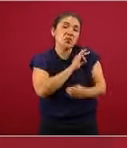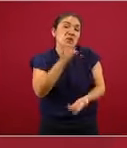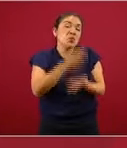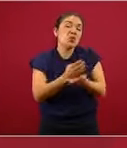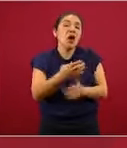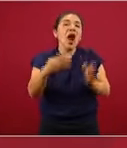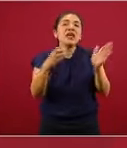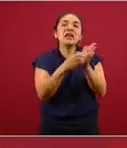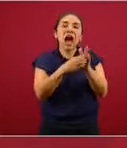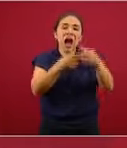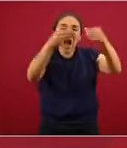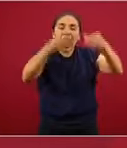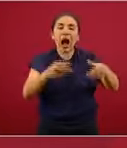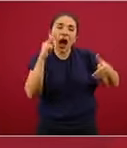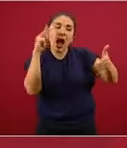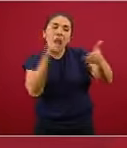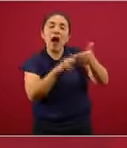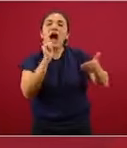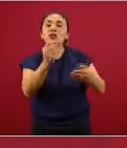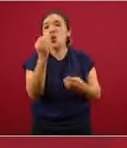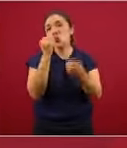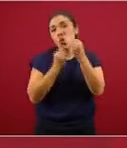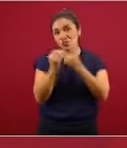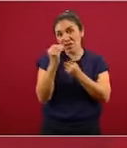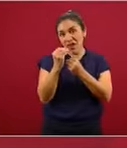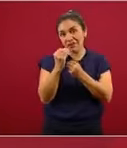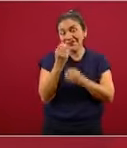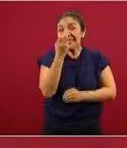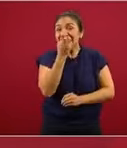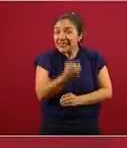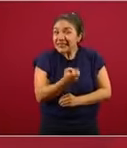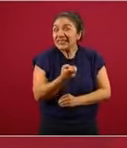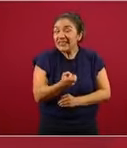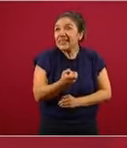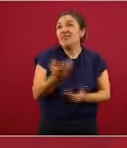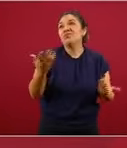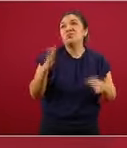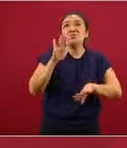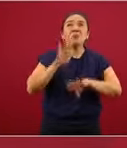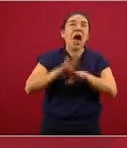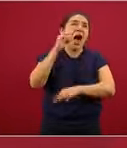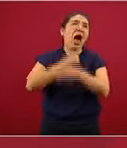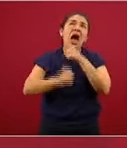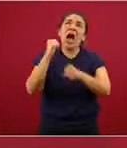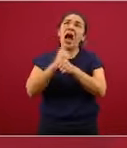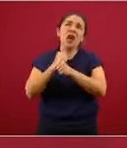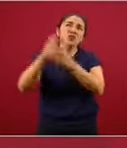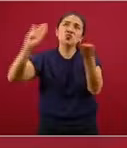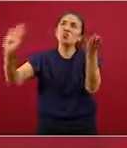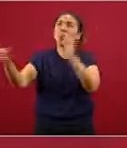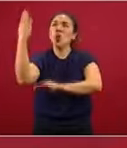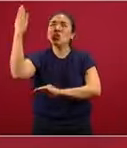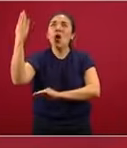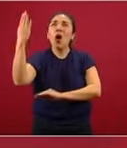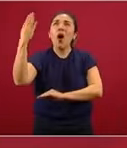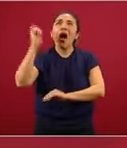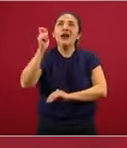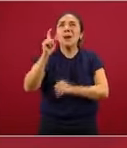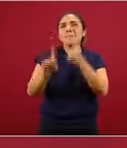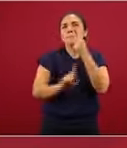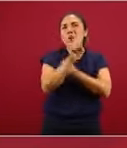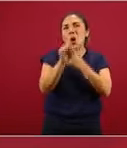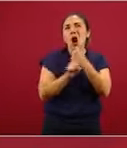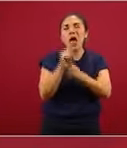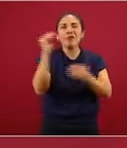un alimento. Y eso ha generado a nivel mundial desde hace muchos años, décadas ya, un dilema, un